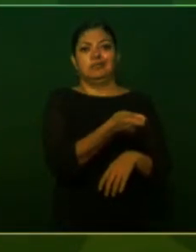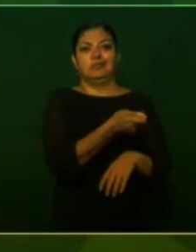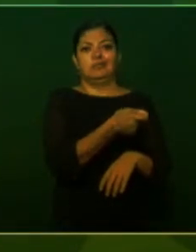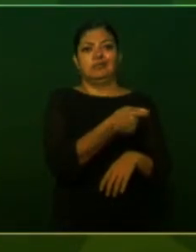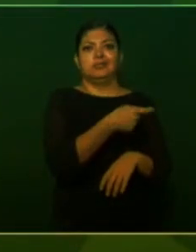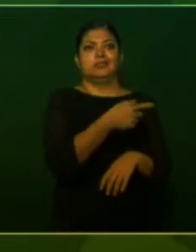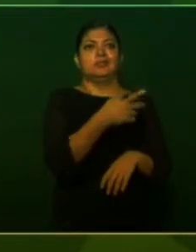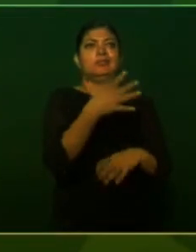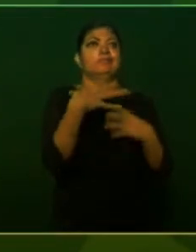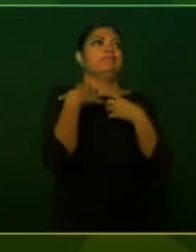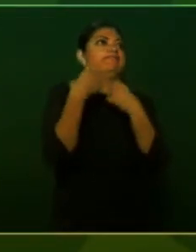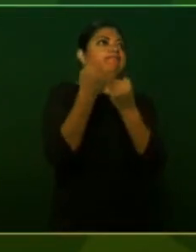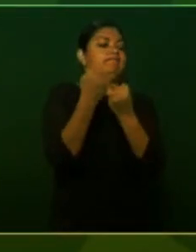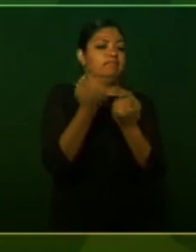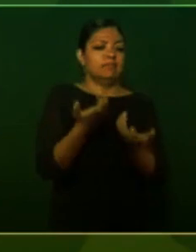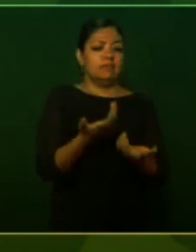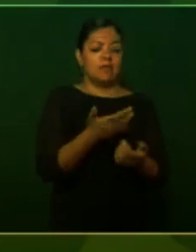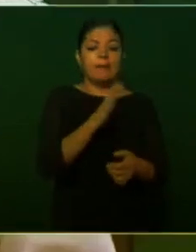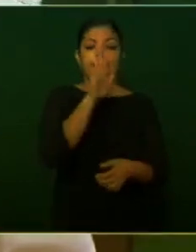como si